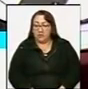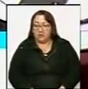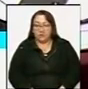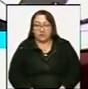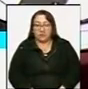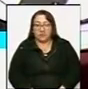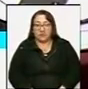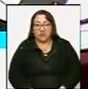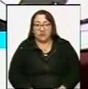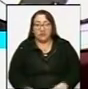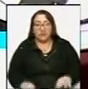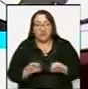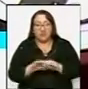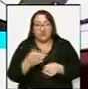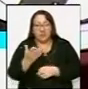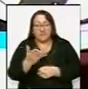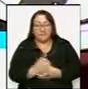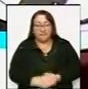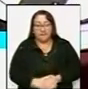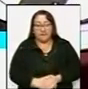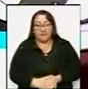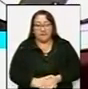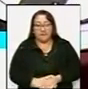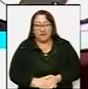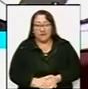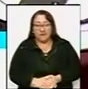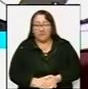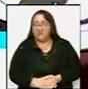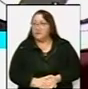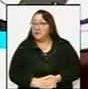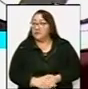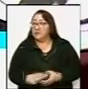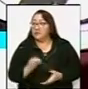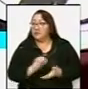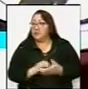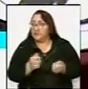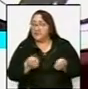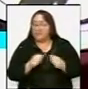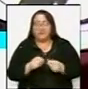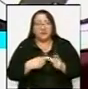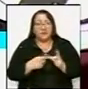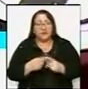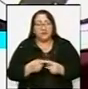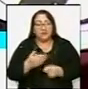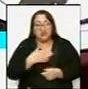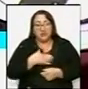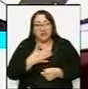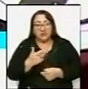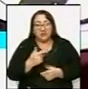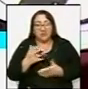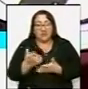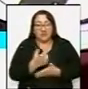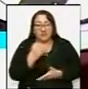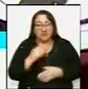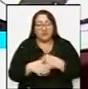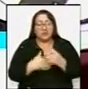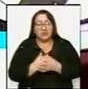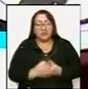ese que es el requisito fundamental no conlleva suspensión, me parece que le estamos quitando